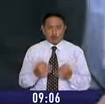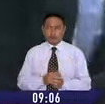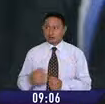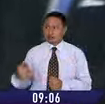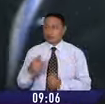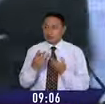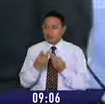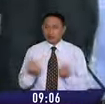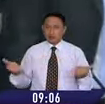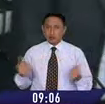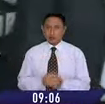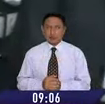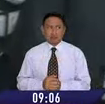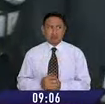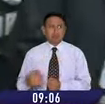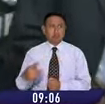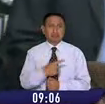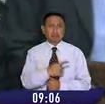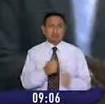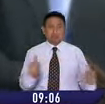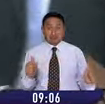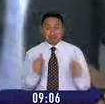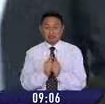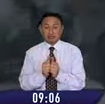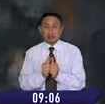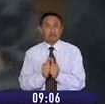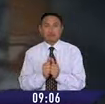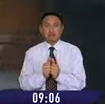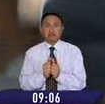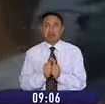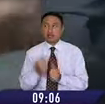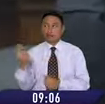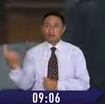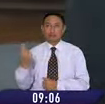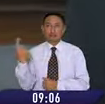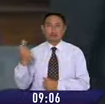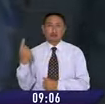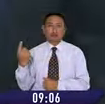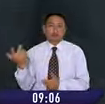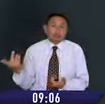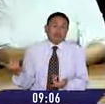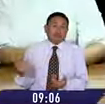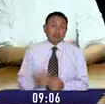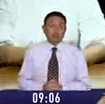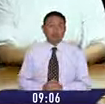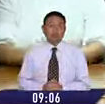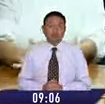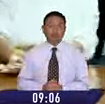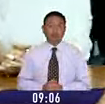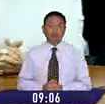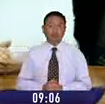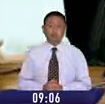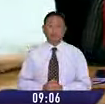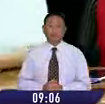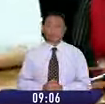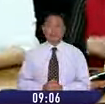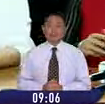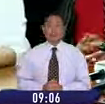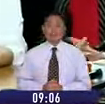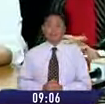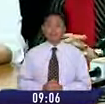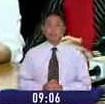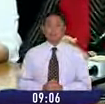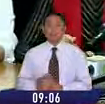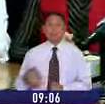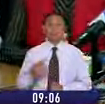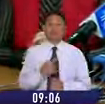está disuelta, ningún ex legislador de dicha bancada lo acompañó en lo que podría ser su última rueda de